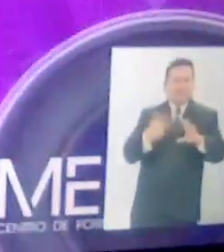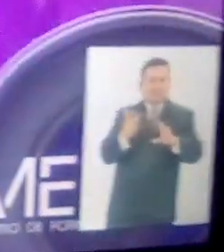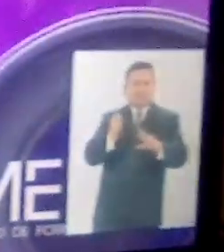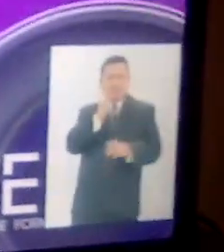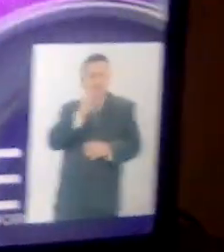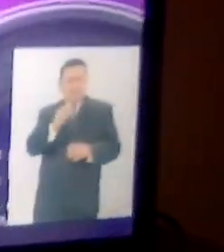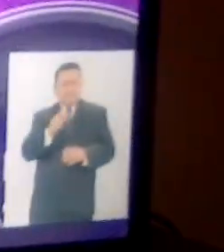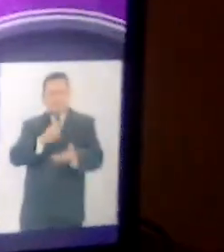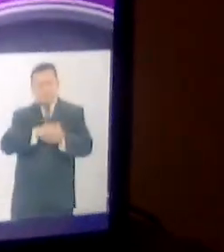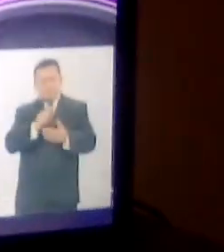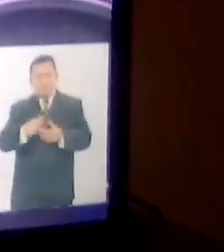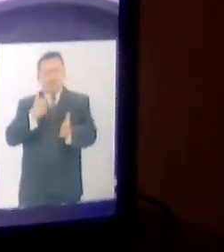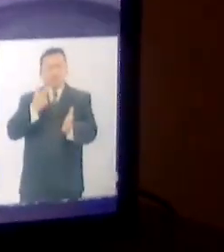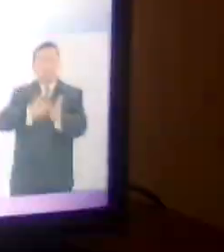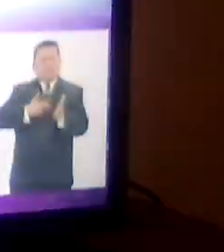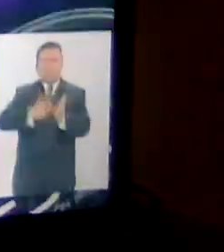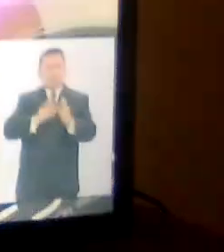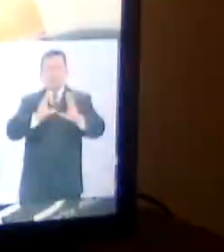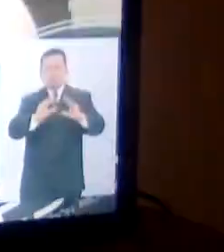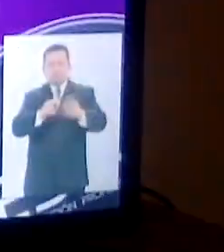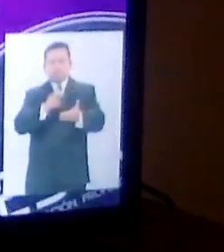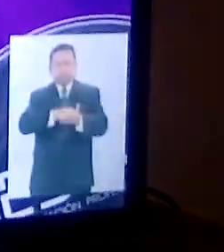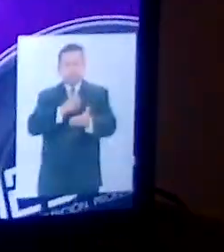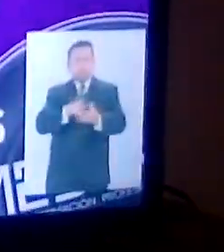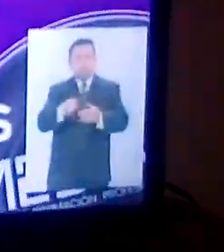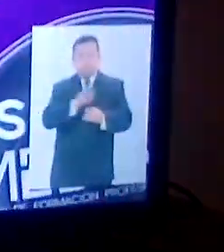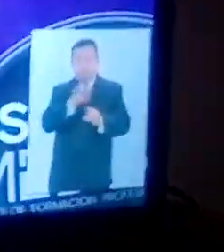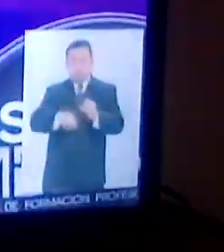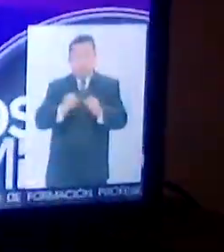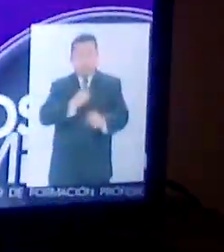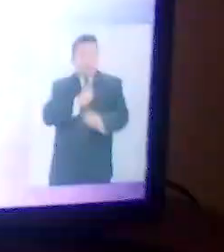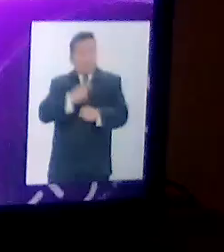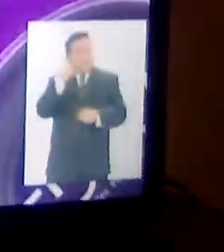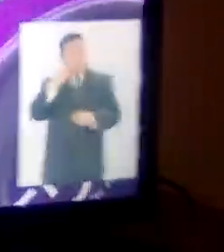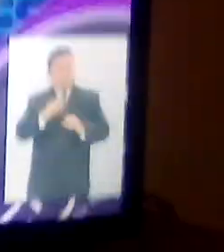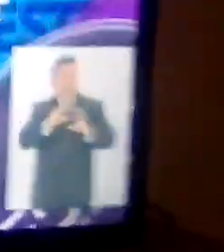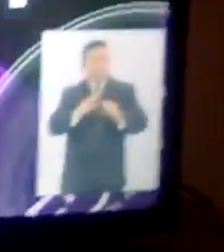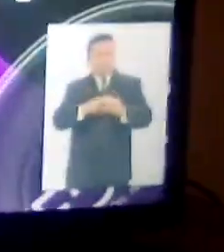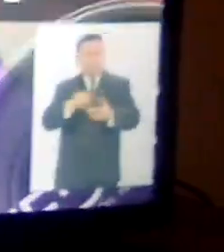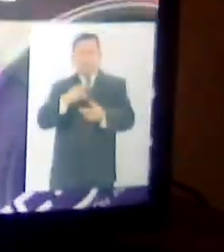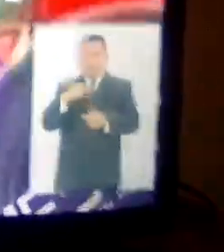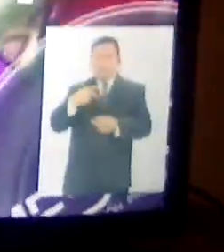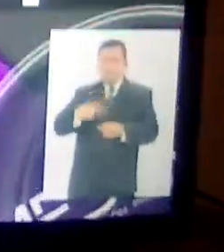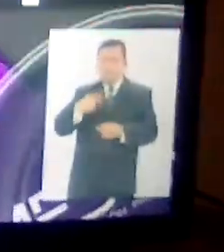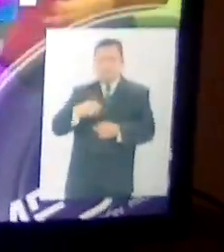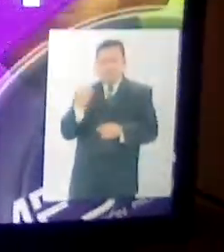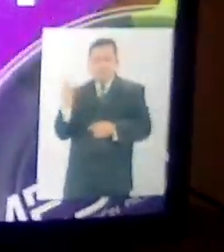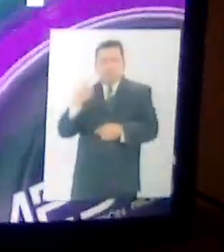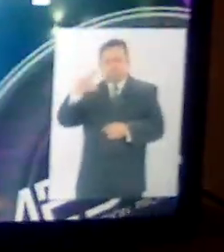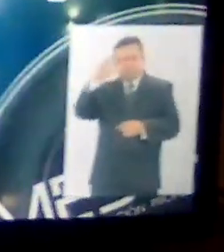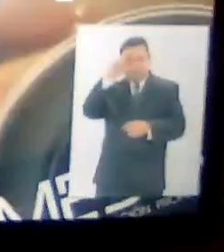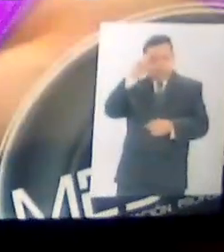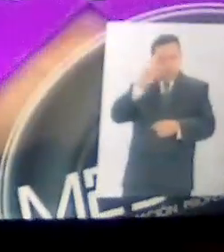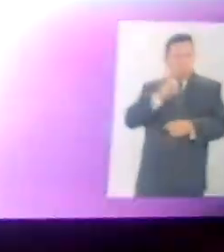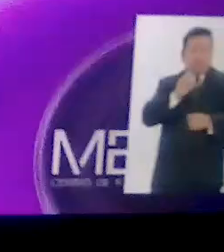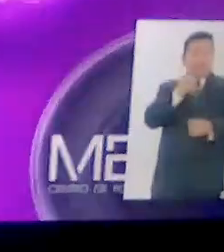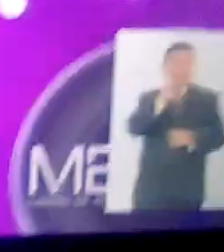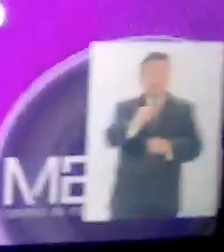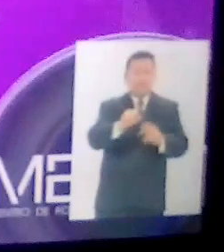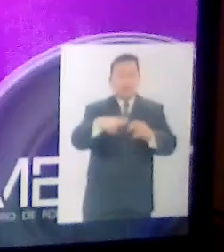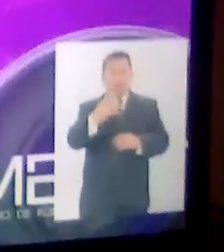talleres especializados que TVAZ tiene para ti en los últimos de este año, conducción y producción impartidos por profesionales del medio. Iniciar las clases el próximo